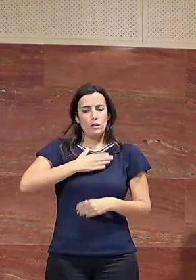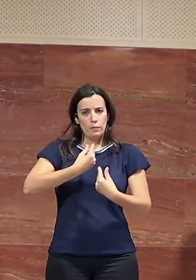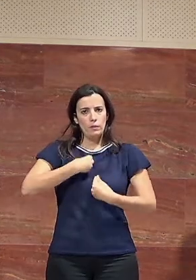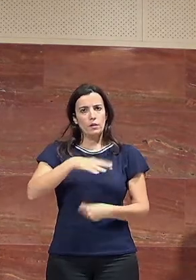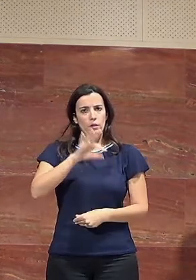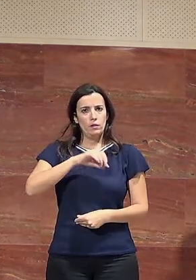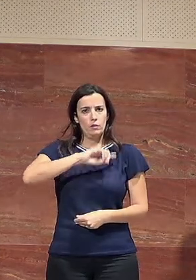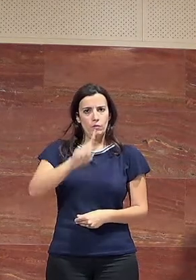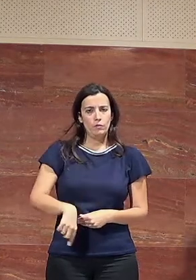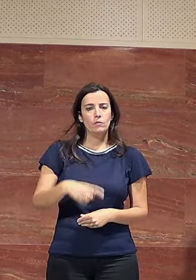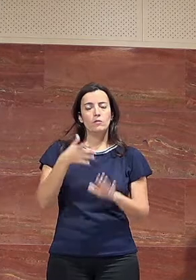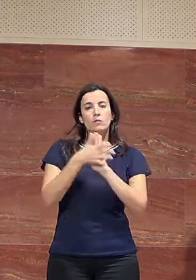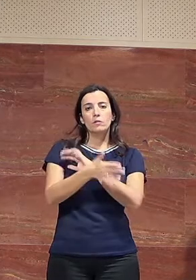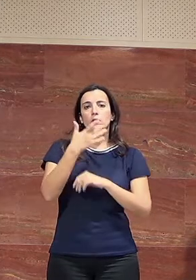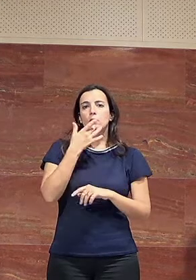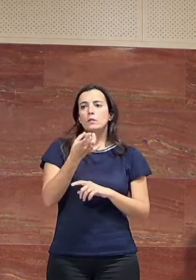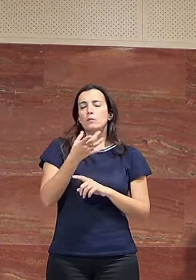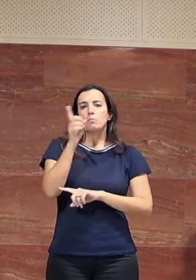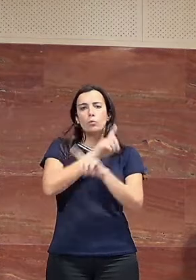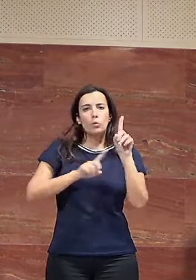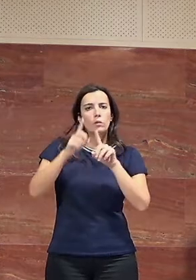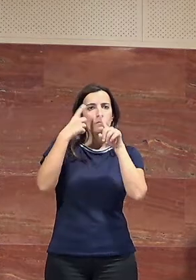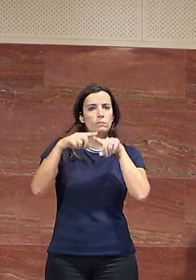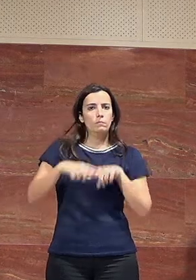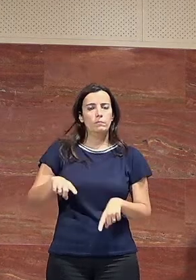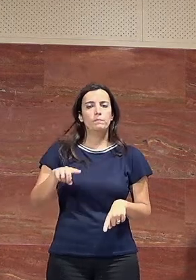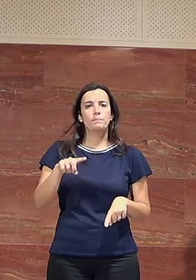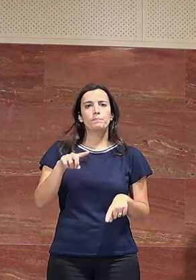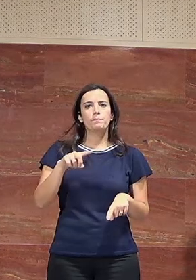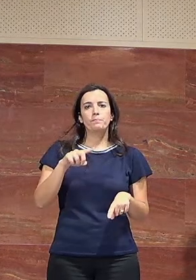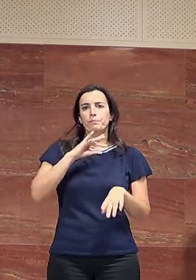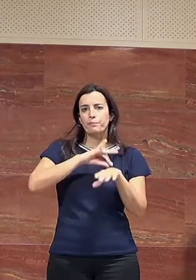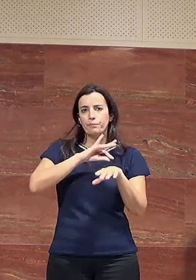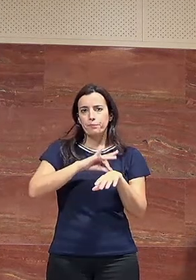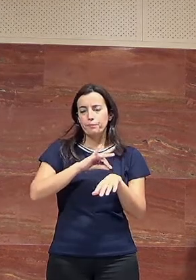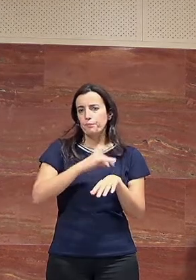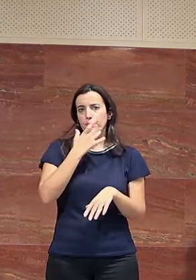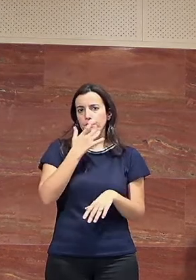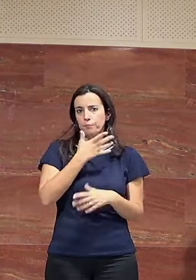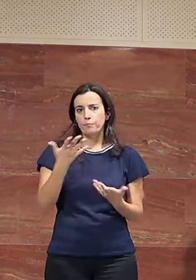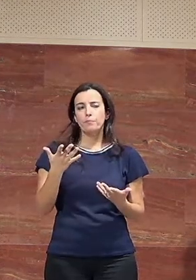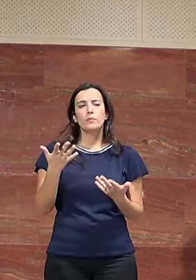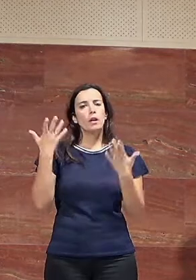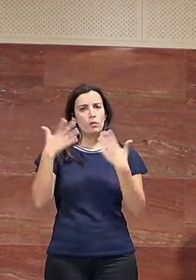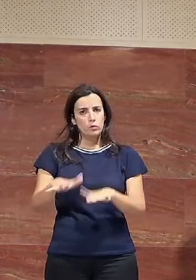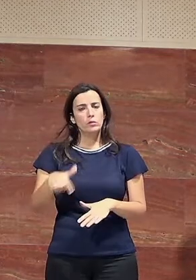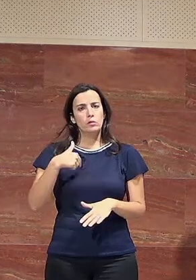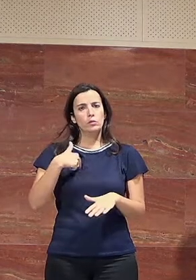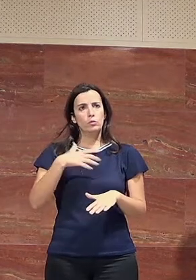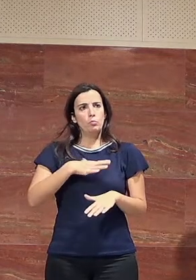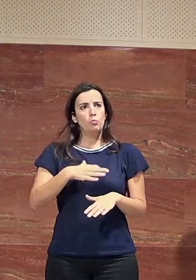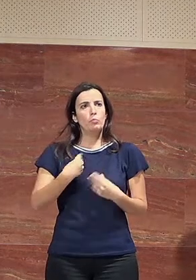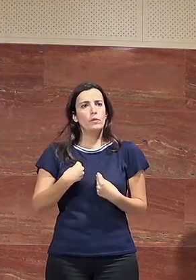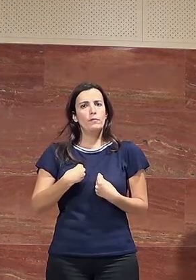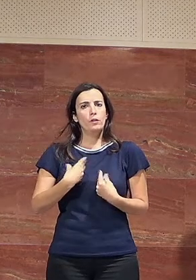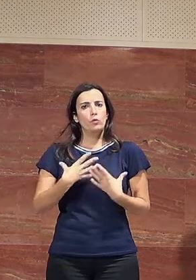por lo tanto, cualquier problema que yo pueda tener de enfermedad, aún así yo pueda vivir con salud. Como